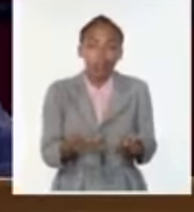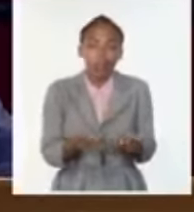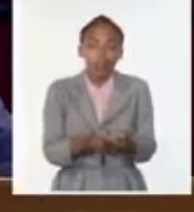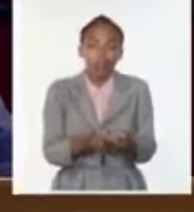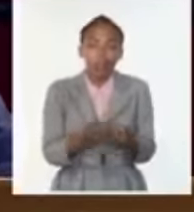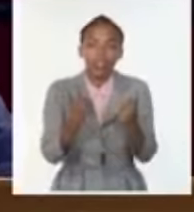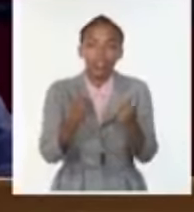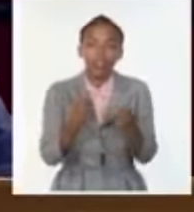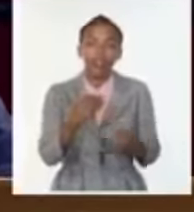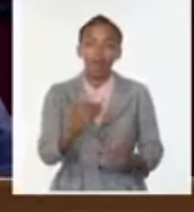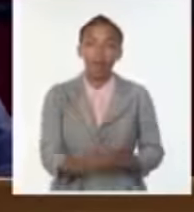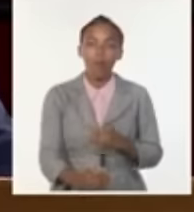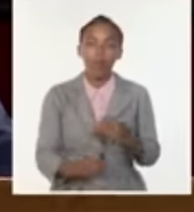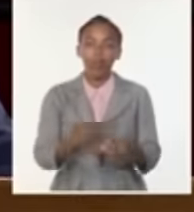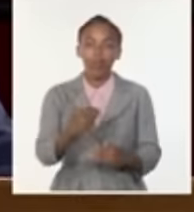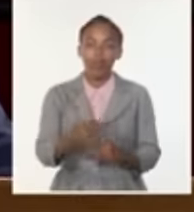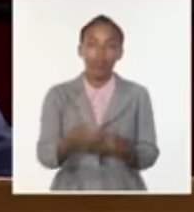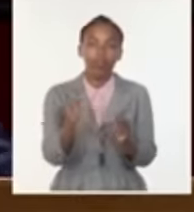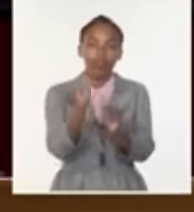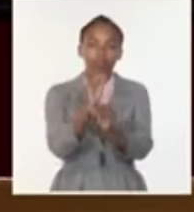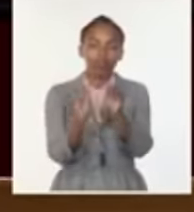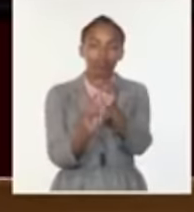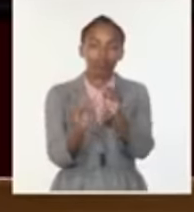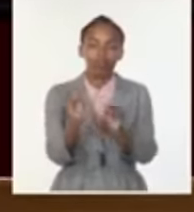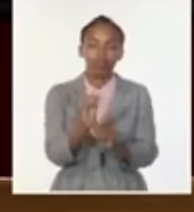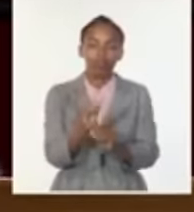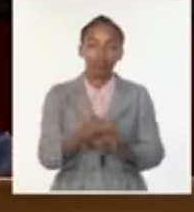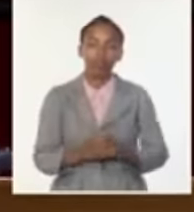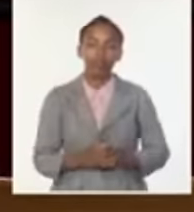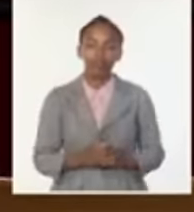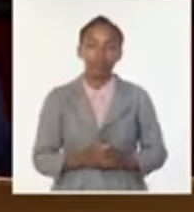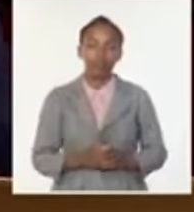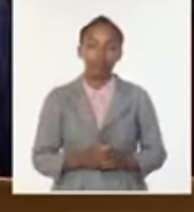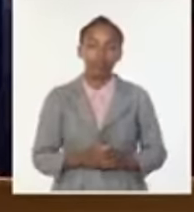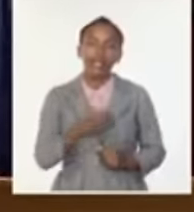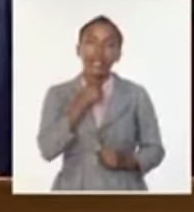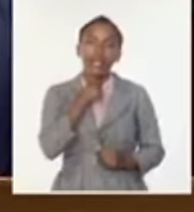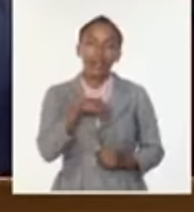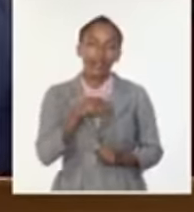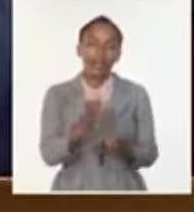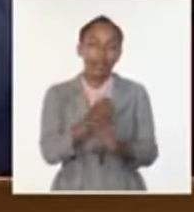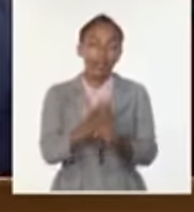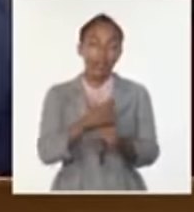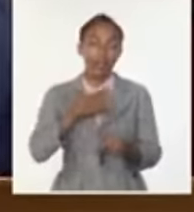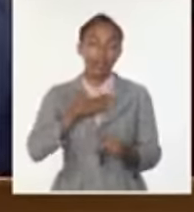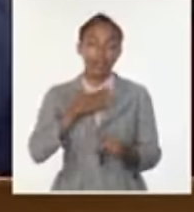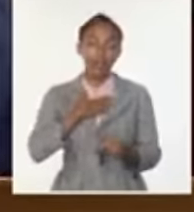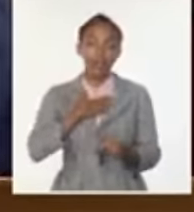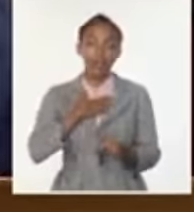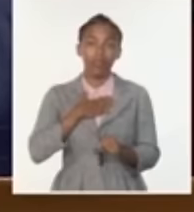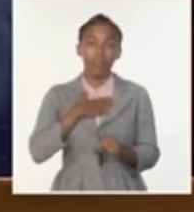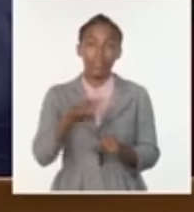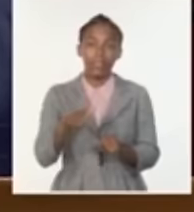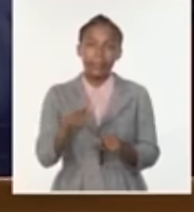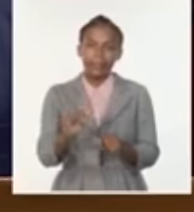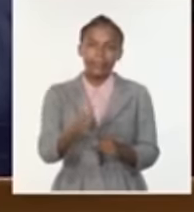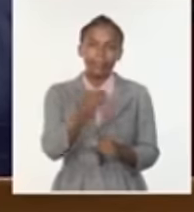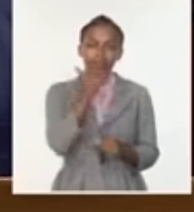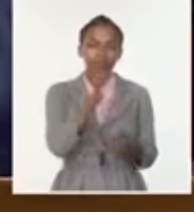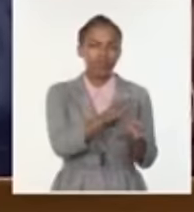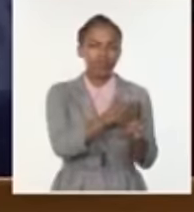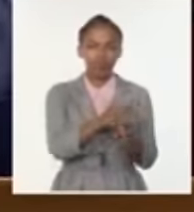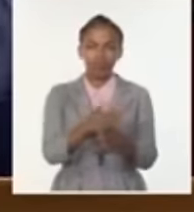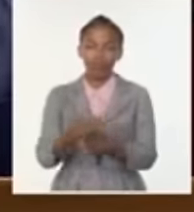que se rectifica. En el tema de los trabajadores por cuenta propia, donde ya hay muchas distorsiones,